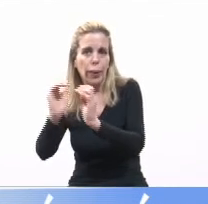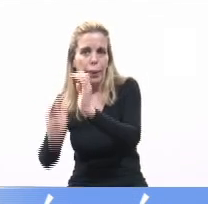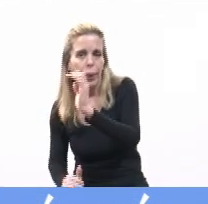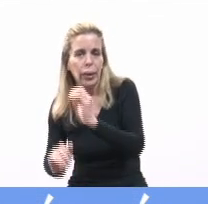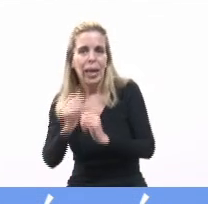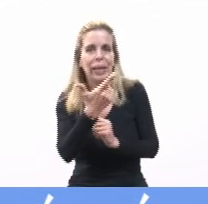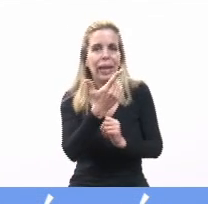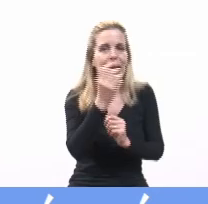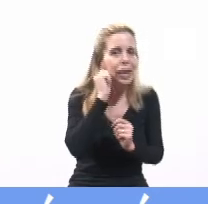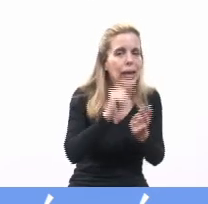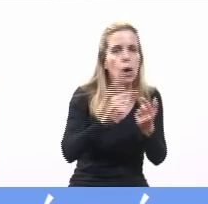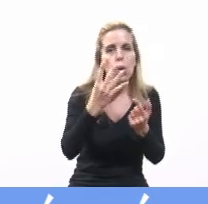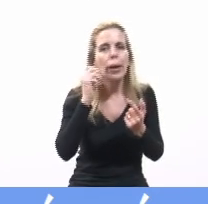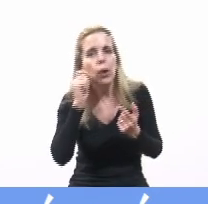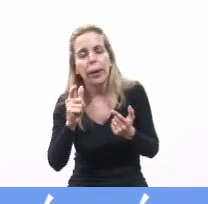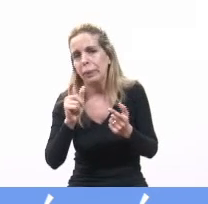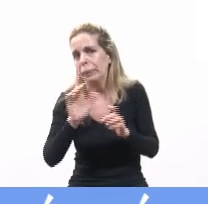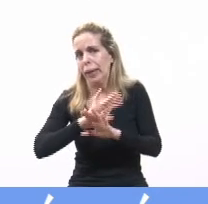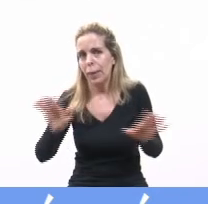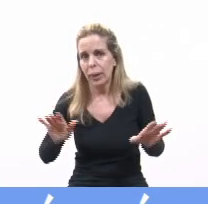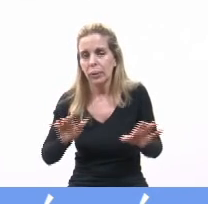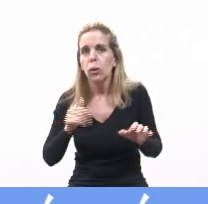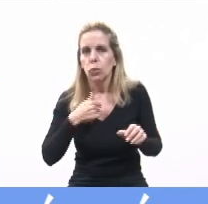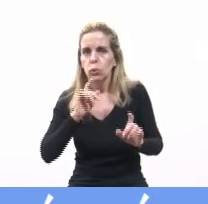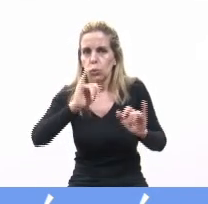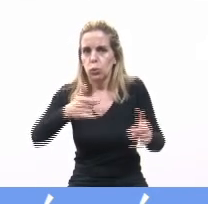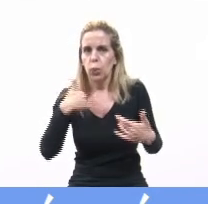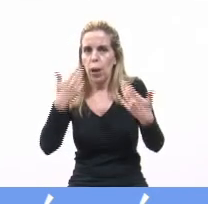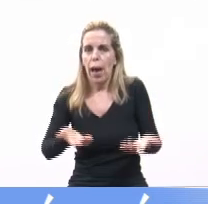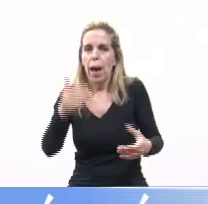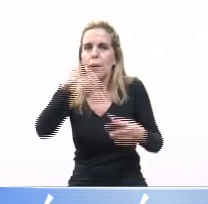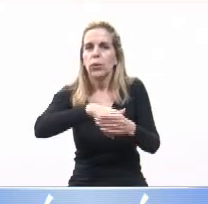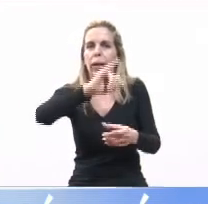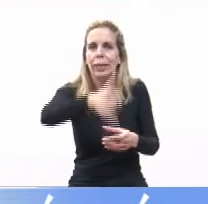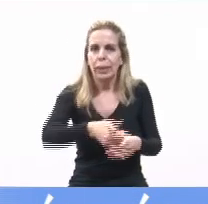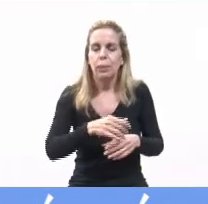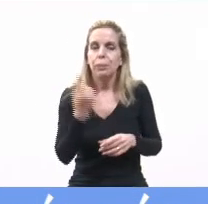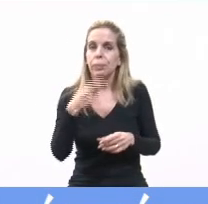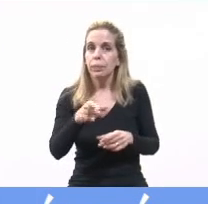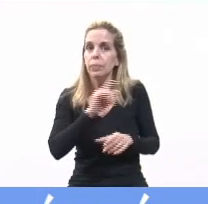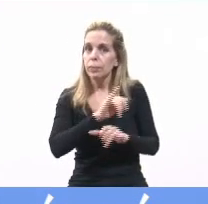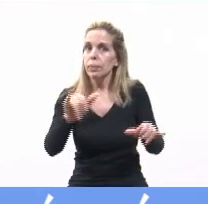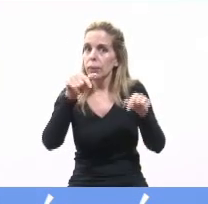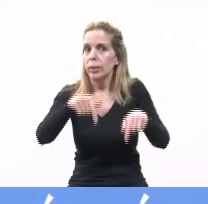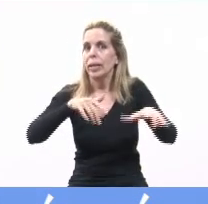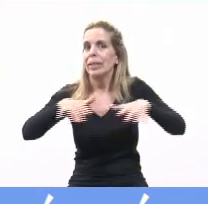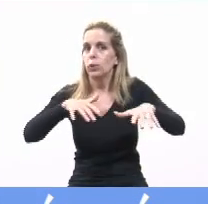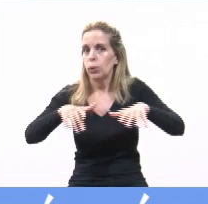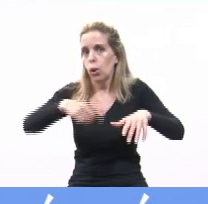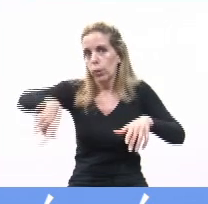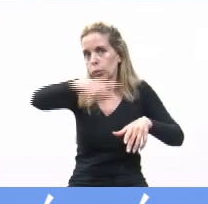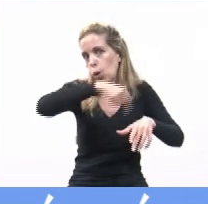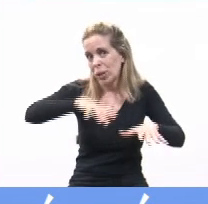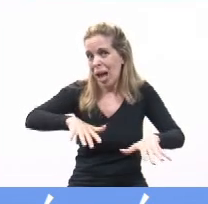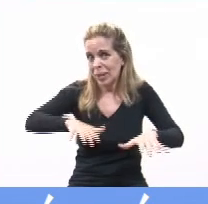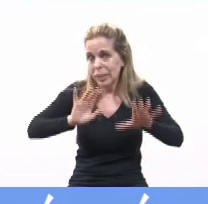va a haber 4G. Así que yo además voy a votar a favor, pero quiero señalar en las situaciones que estamos